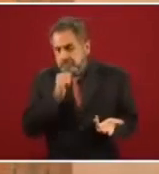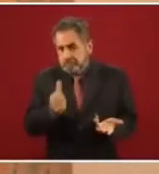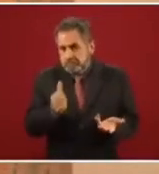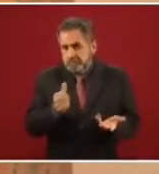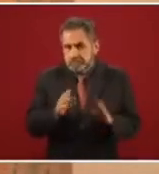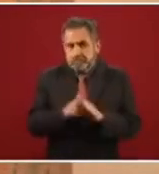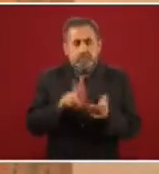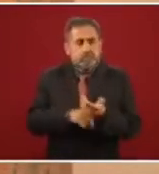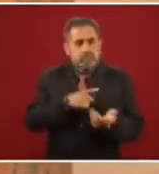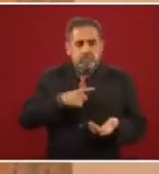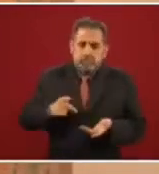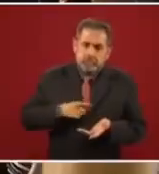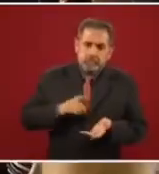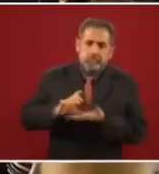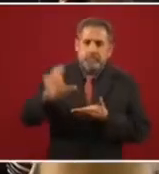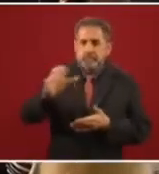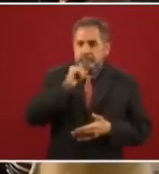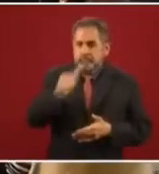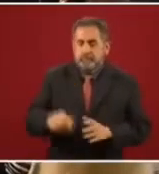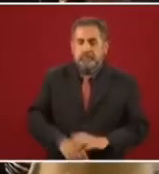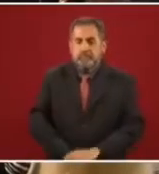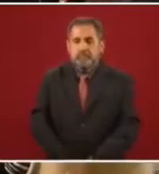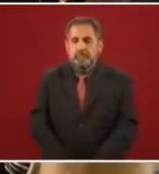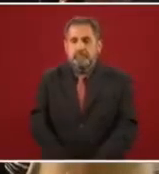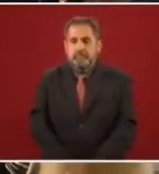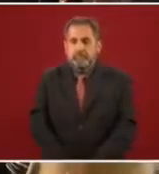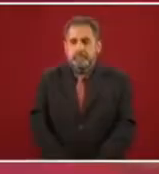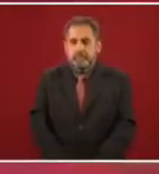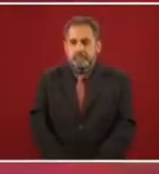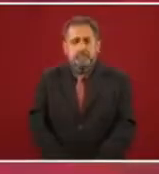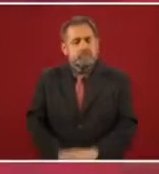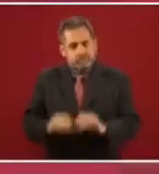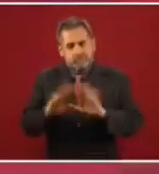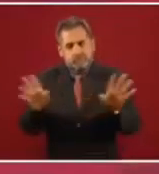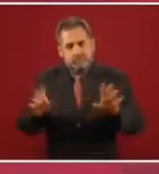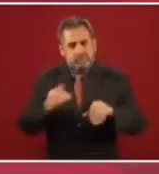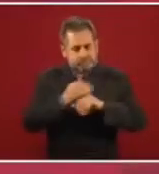de los adeudos a cubrir. De acuerdo, pero de todas maneras